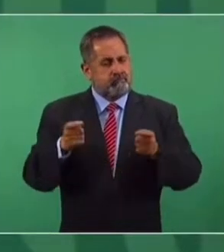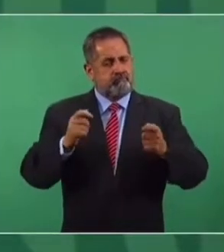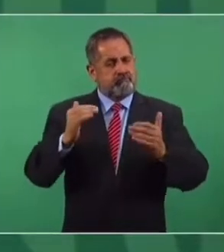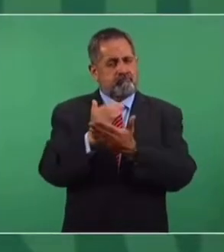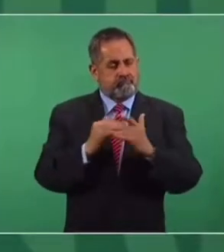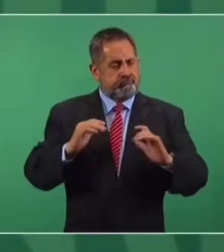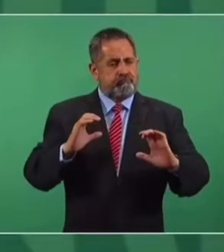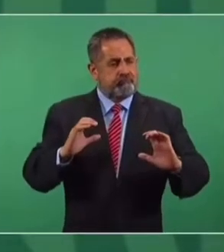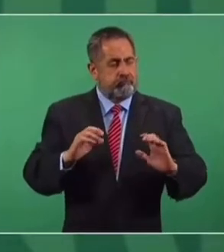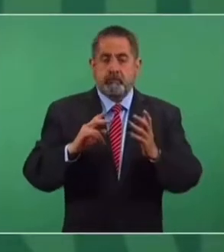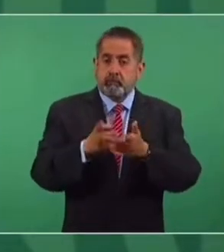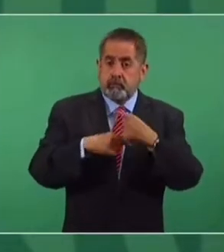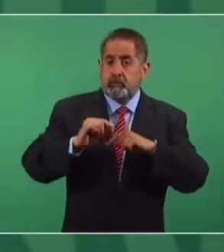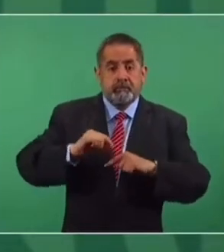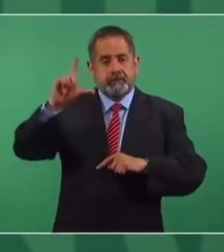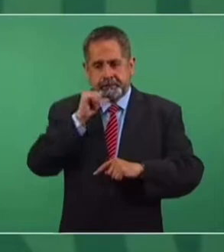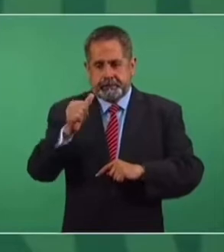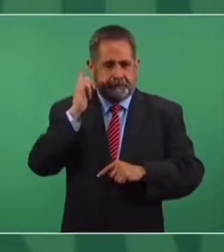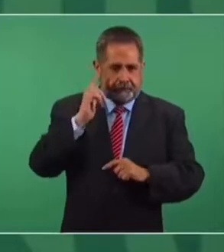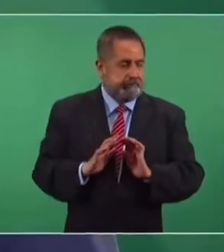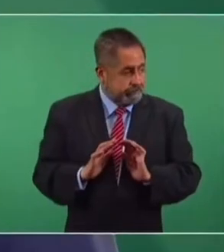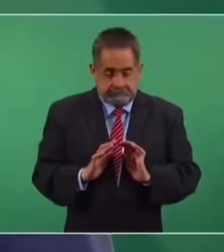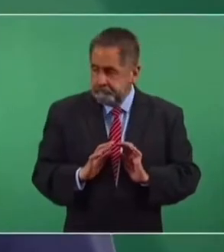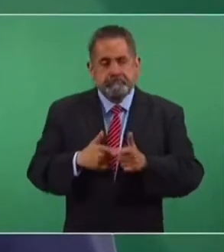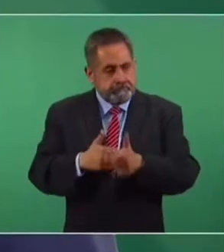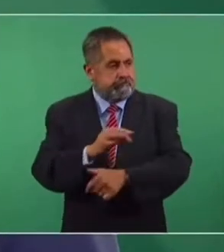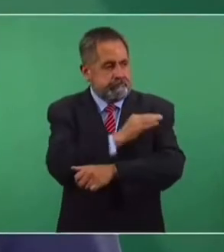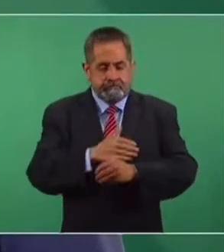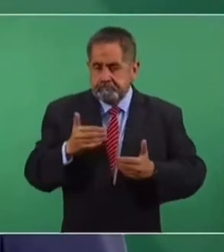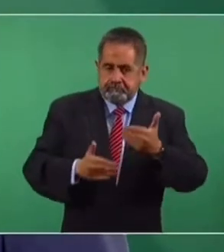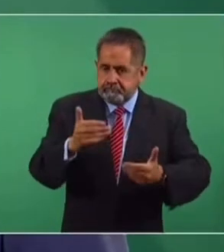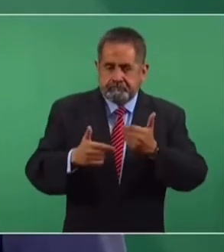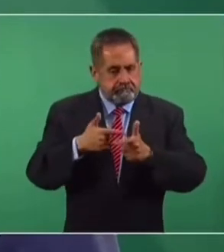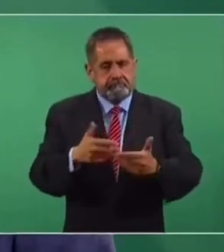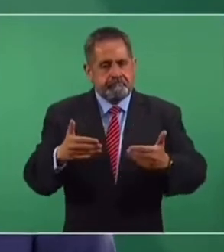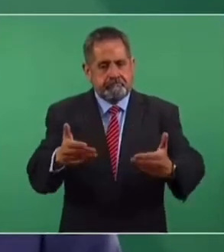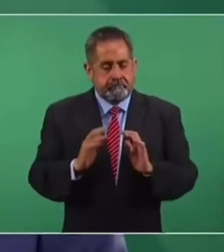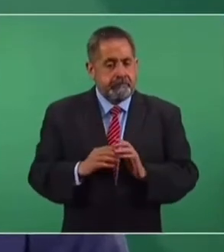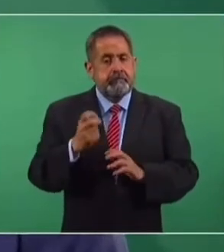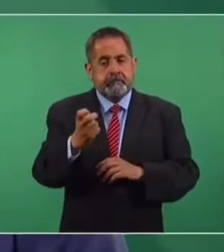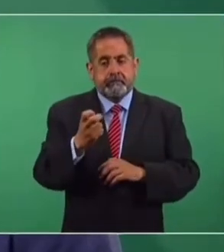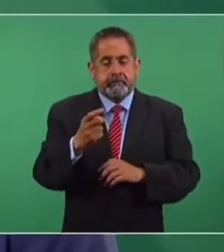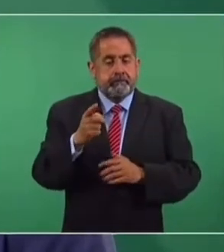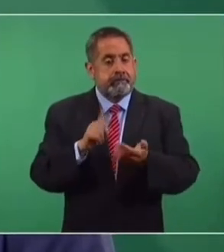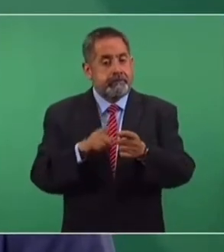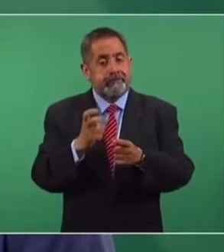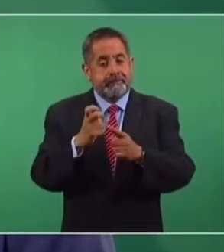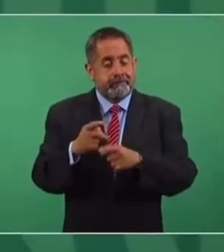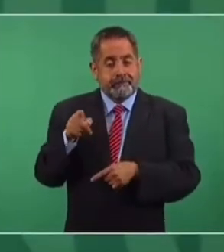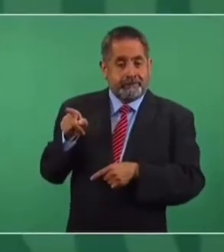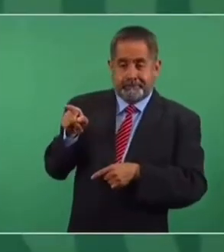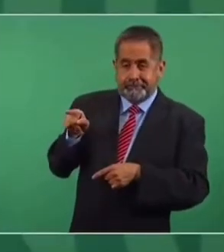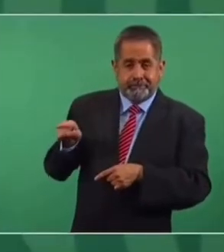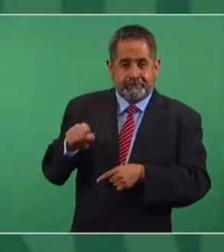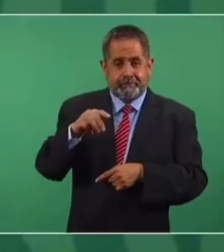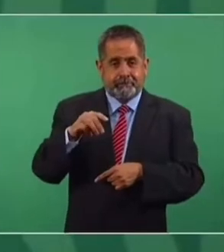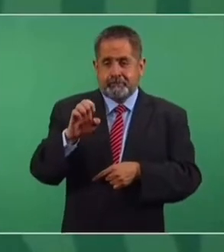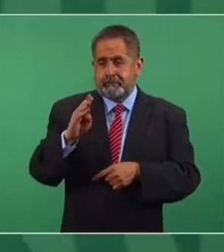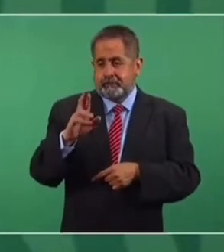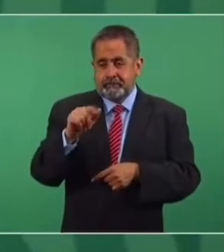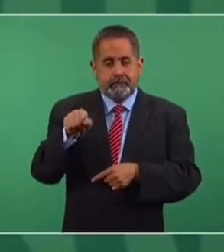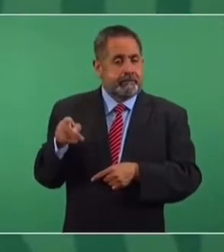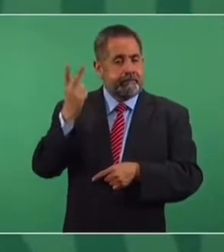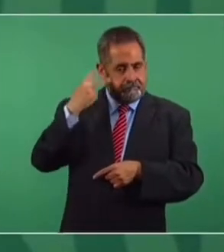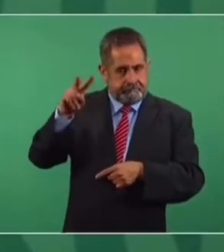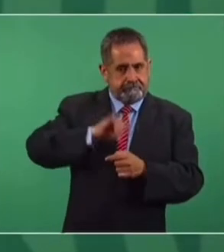controlada, que no haya rebrote y avanzar en la vacunación. De ahí el viaje de Marcelo